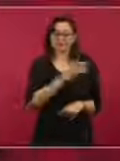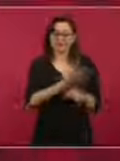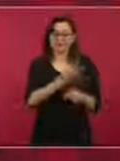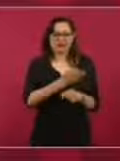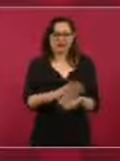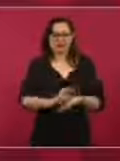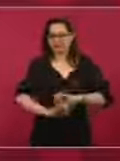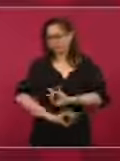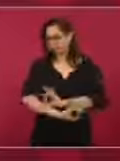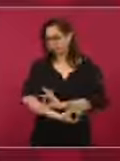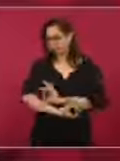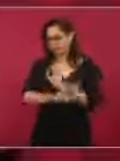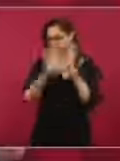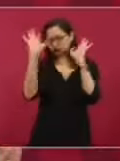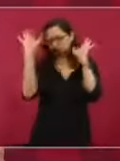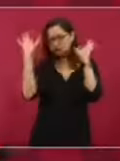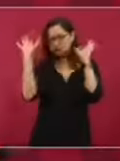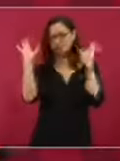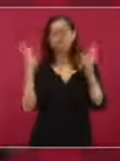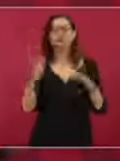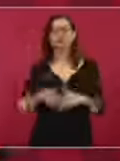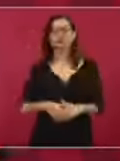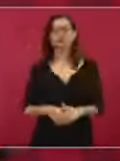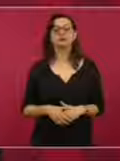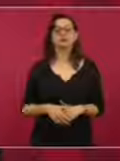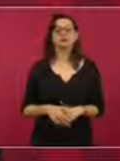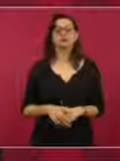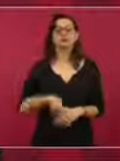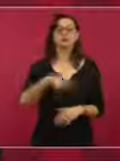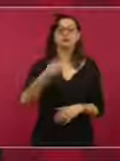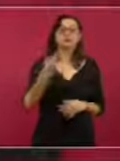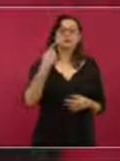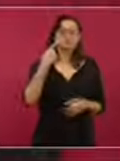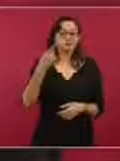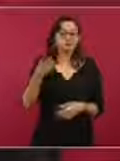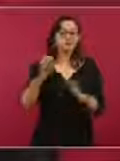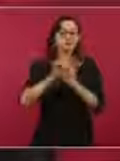Imagínense, en el Senado llevan…